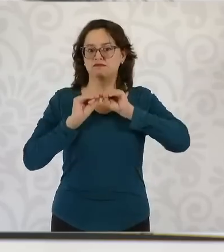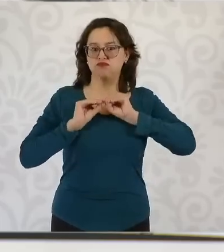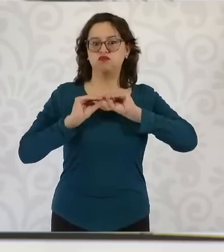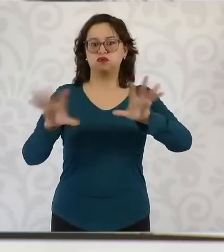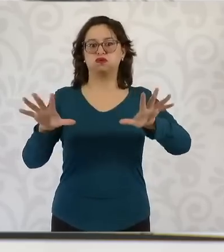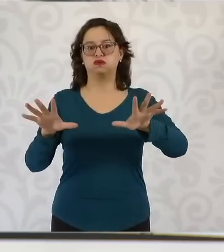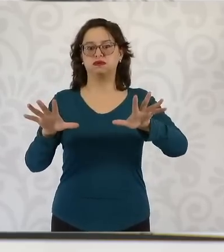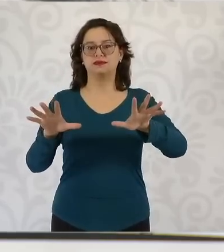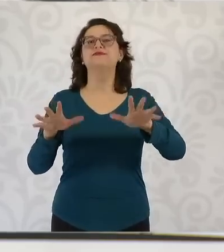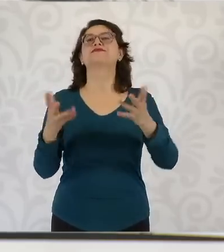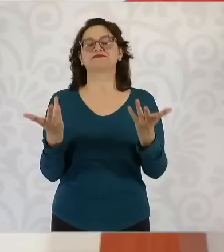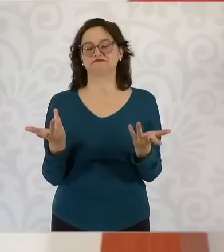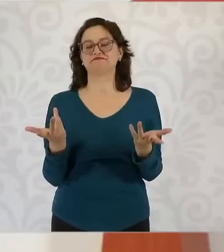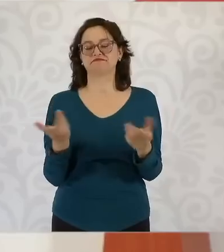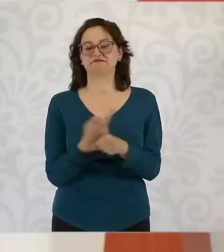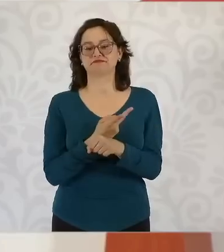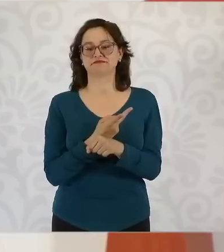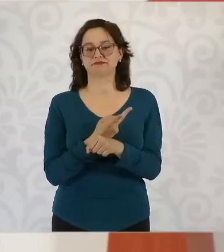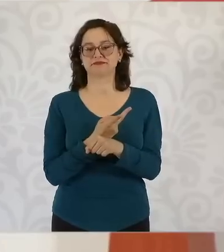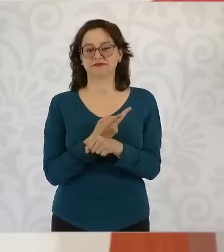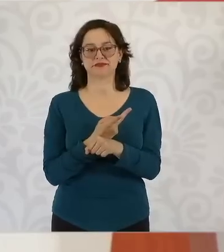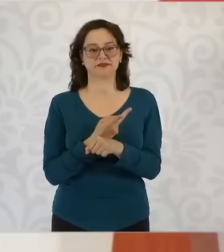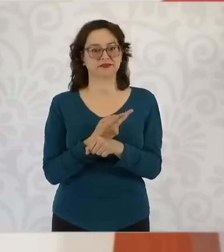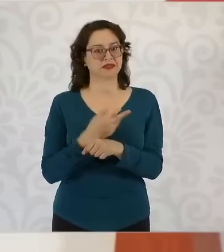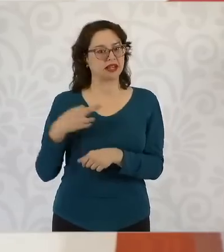tendencia y entonces viene así